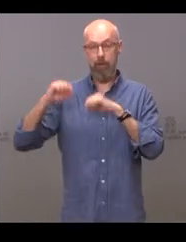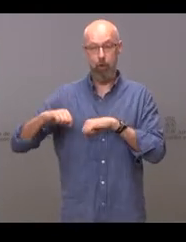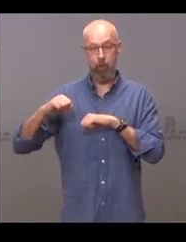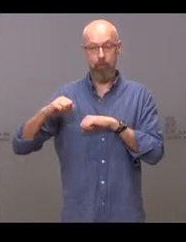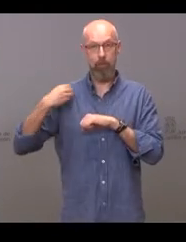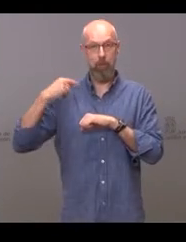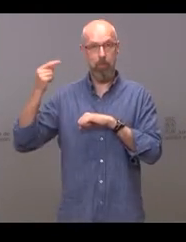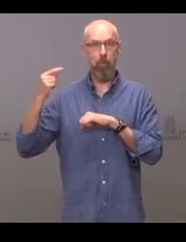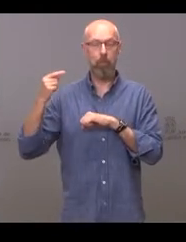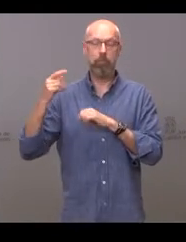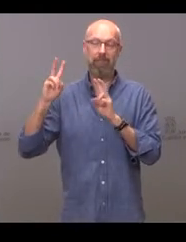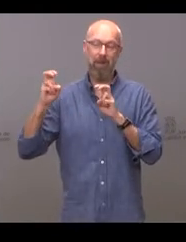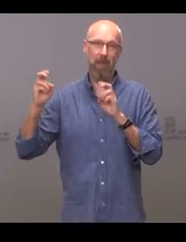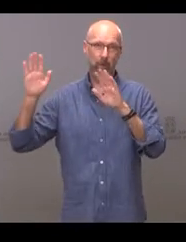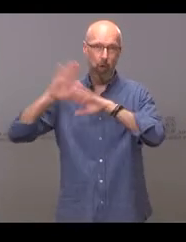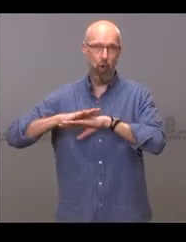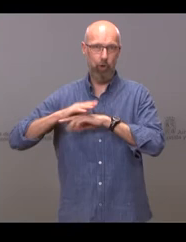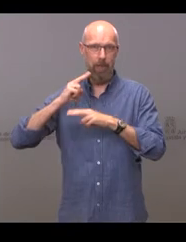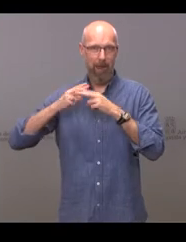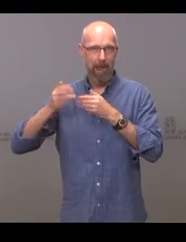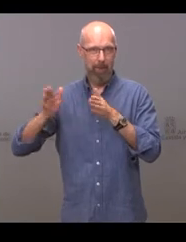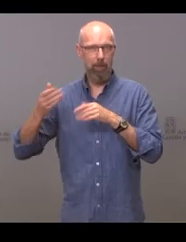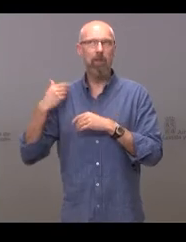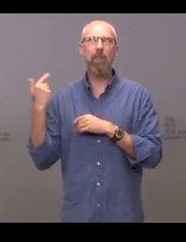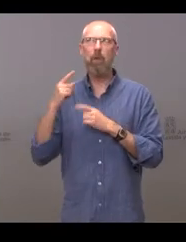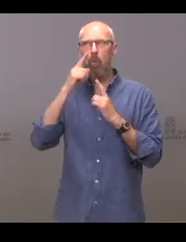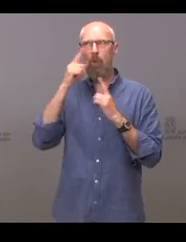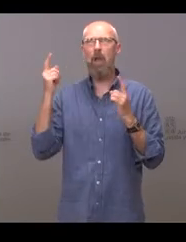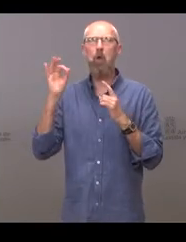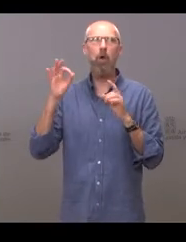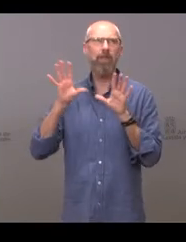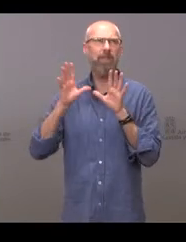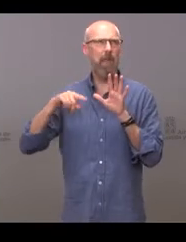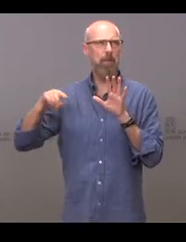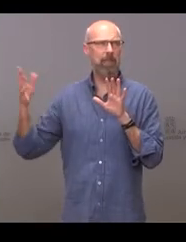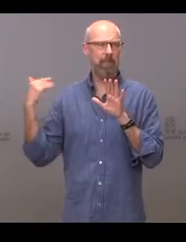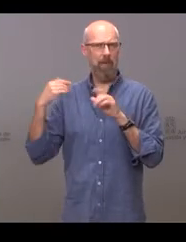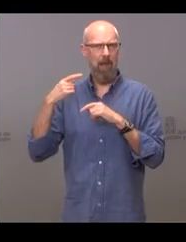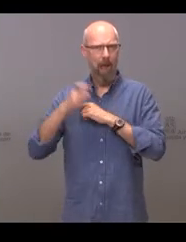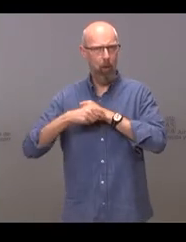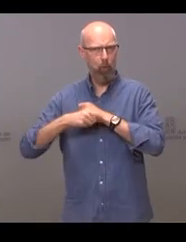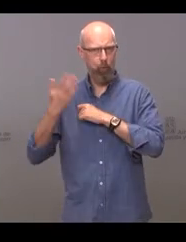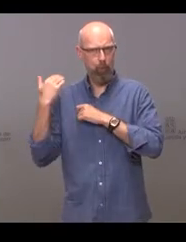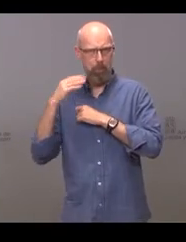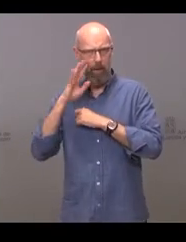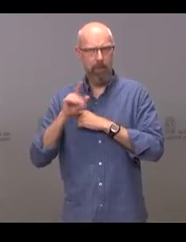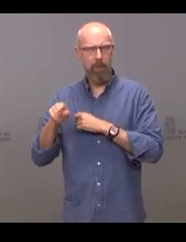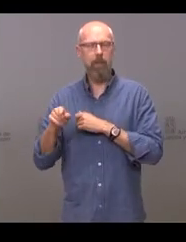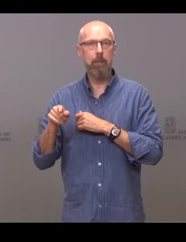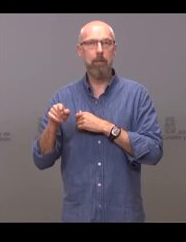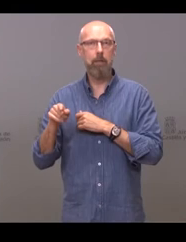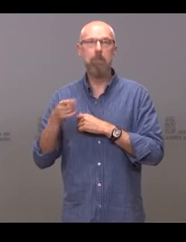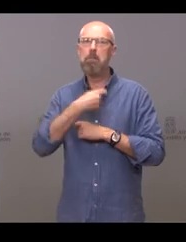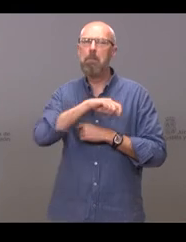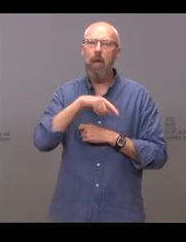hace un año aproximadamente 10 meses me parece que fue en el mes de agosto todo el mundo en españa entendió ese